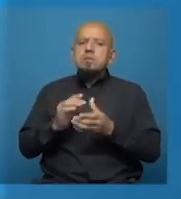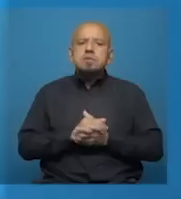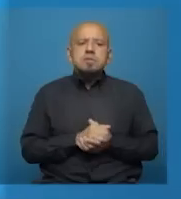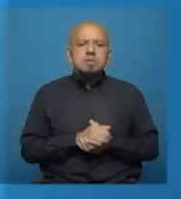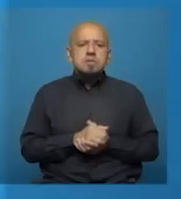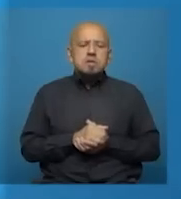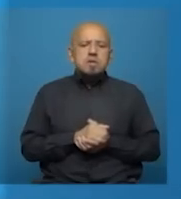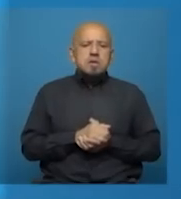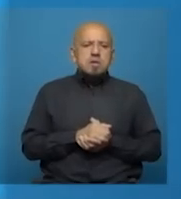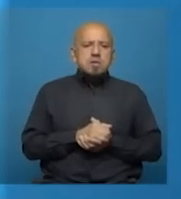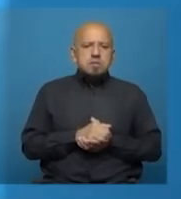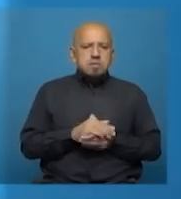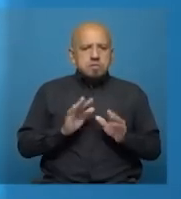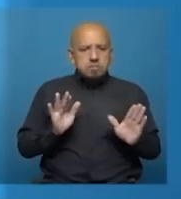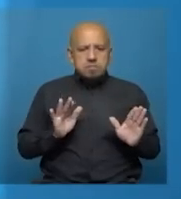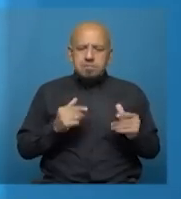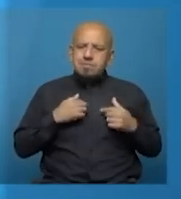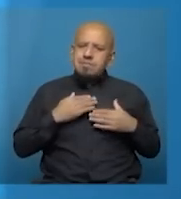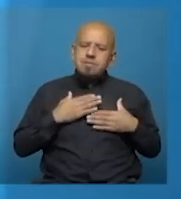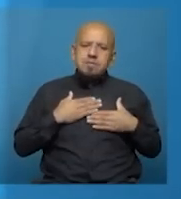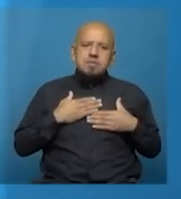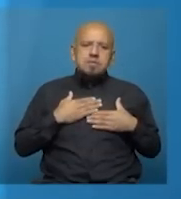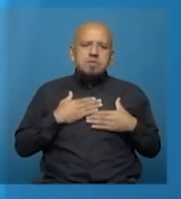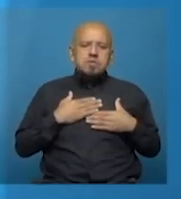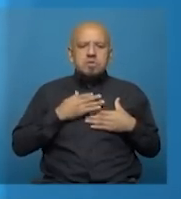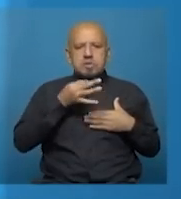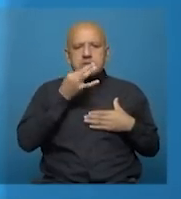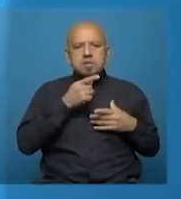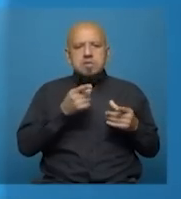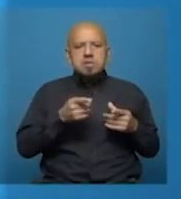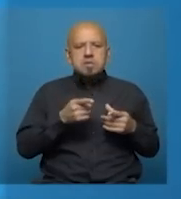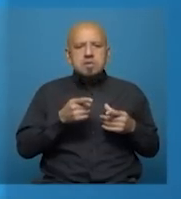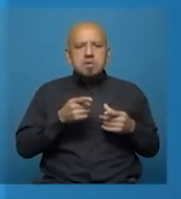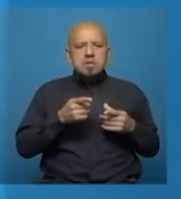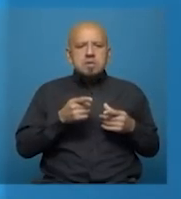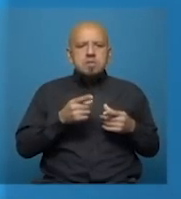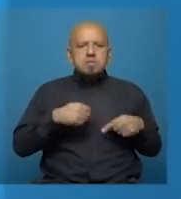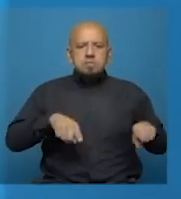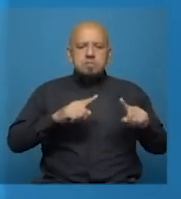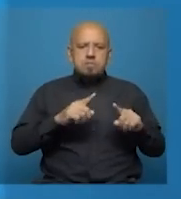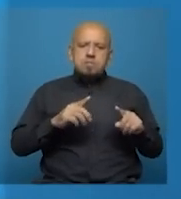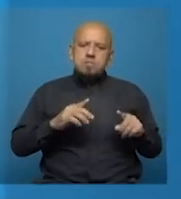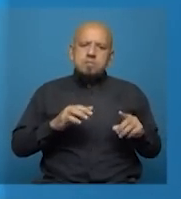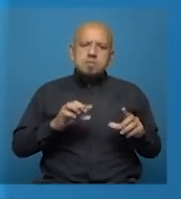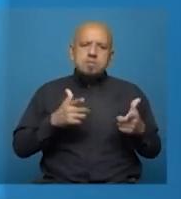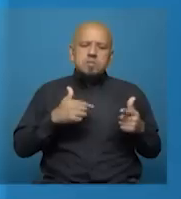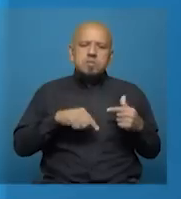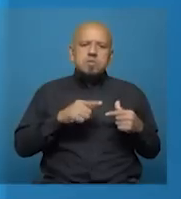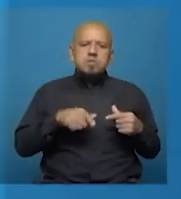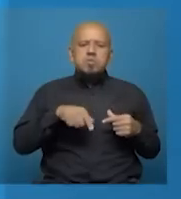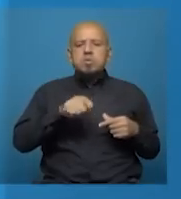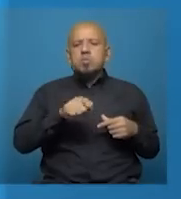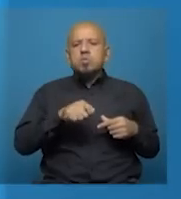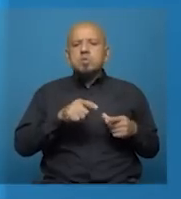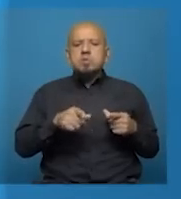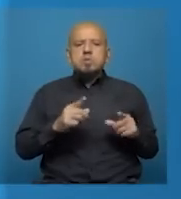no quiero calificar porque me parece que no contribuimos en nada. No hay duda que este juicio